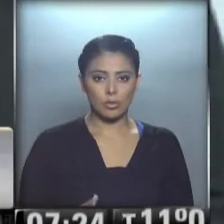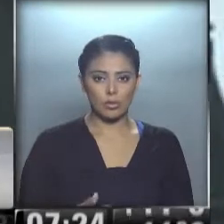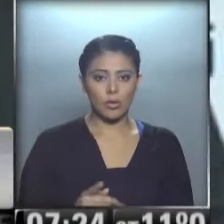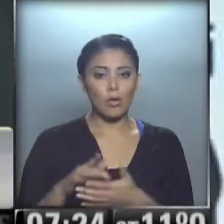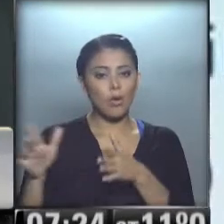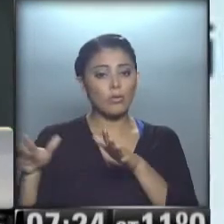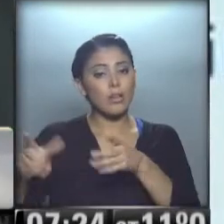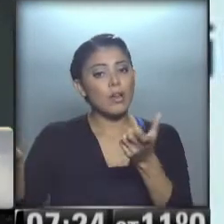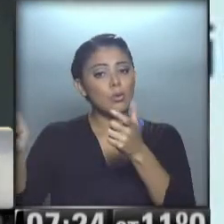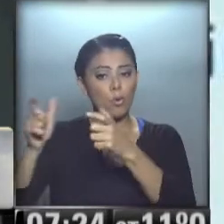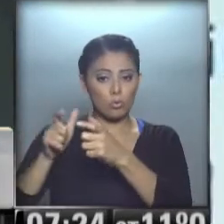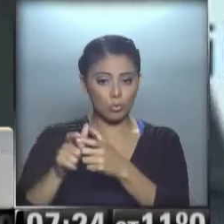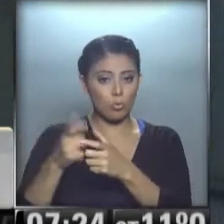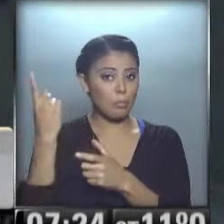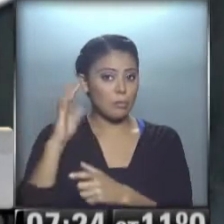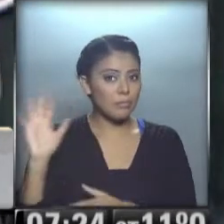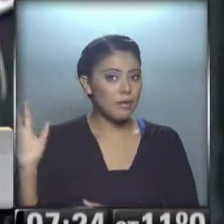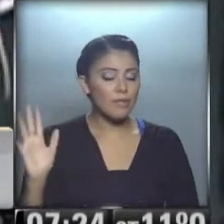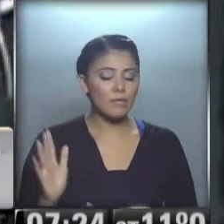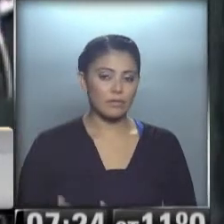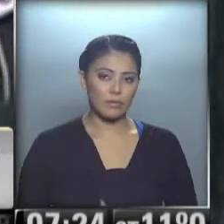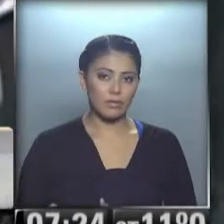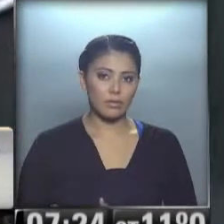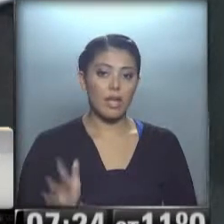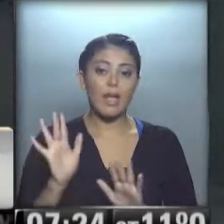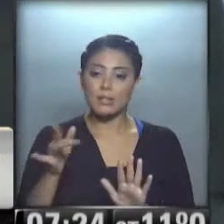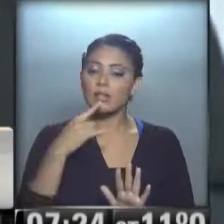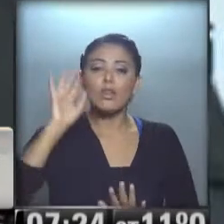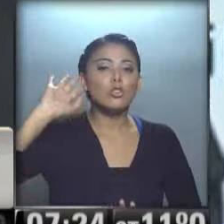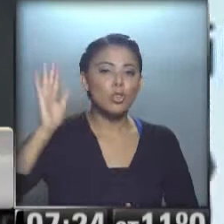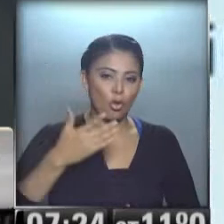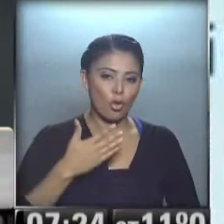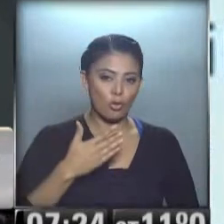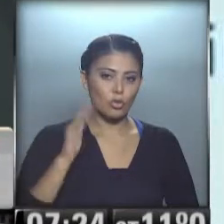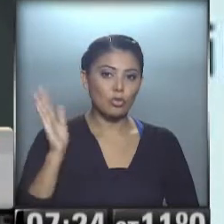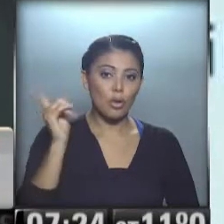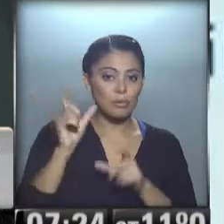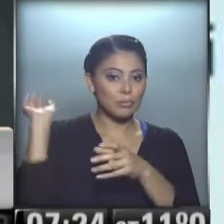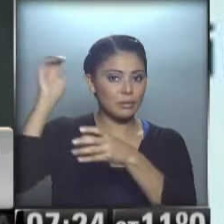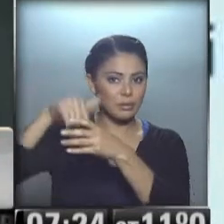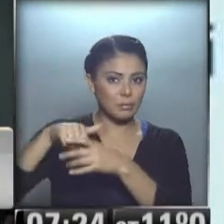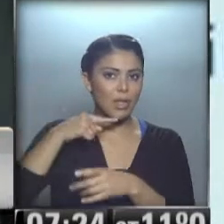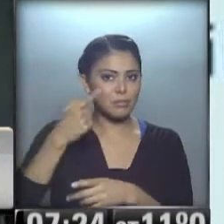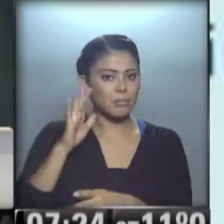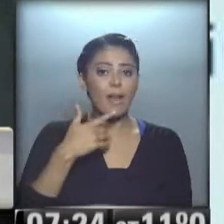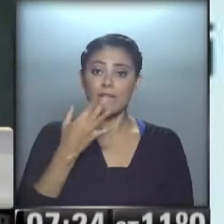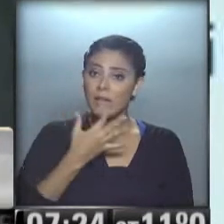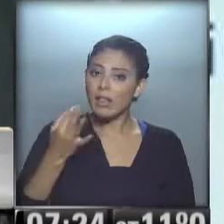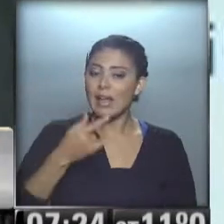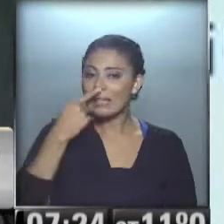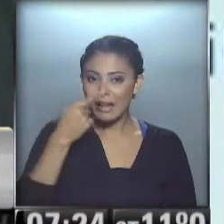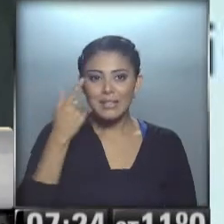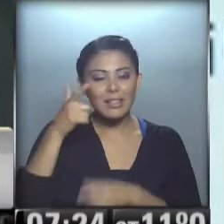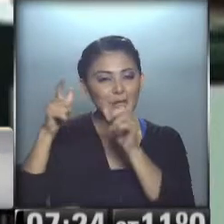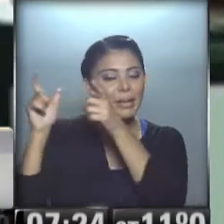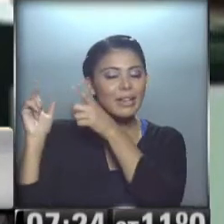una reunión que es inédita, conforme a lo que dicen todos los que participan. La verdad que es muy interesante la experiencia,